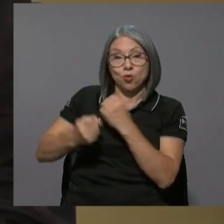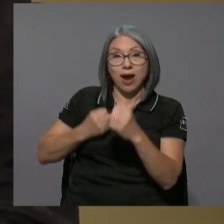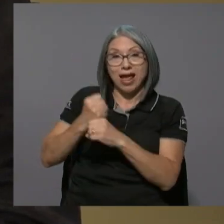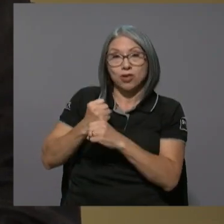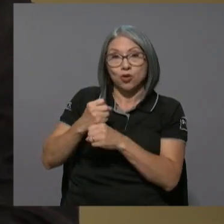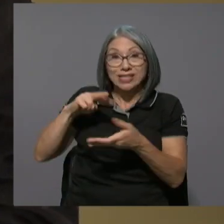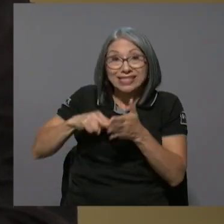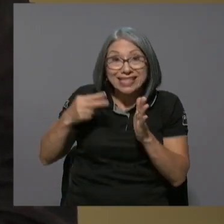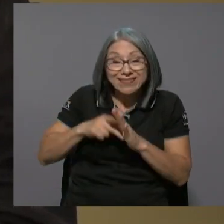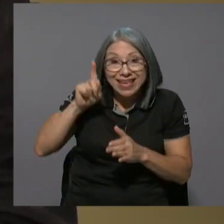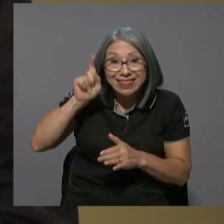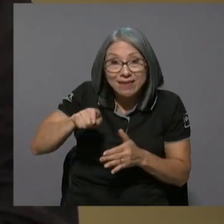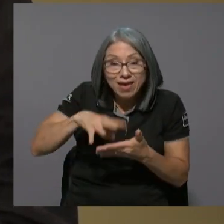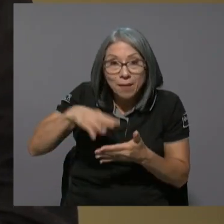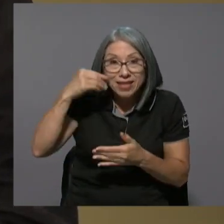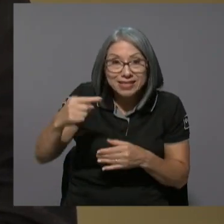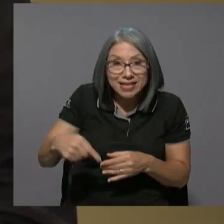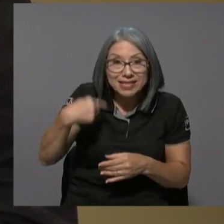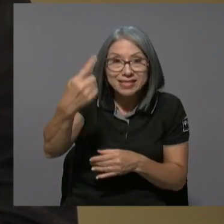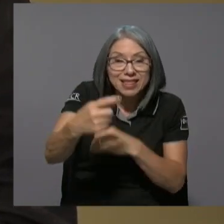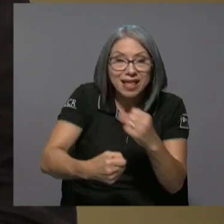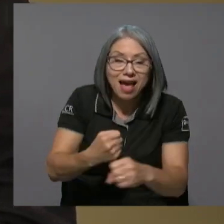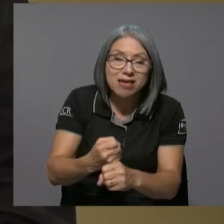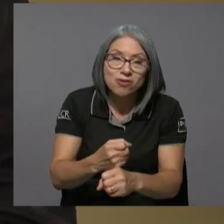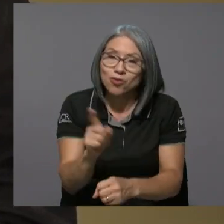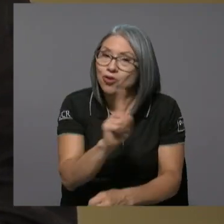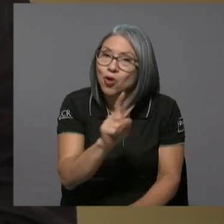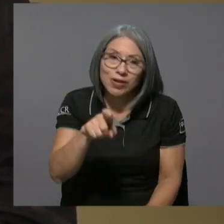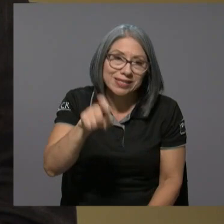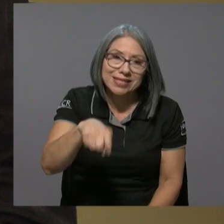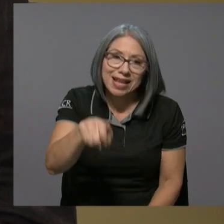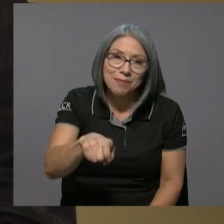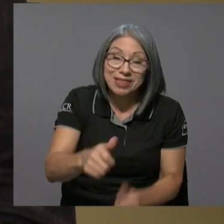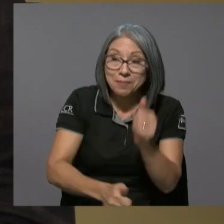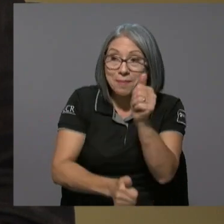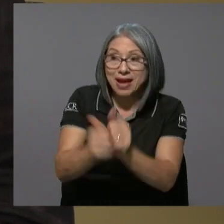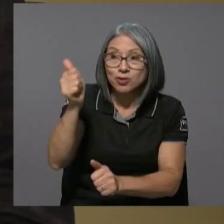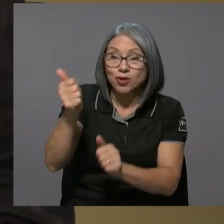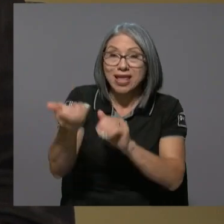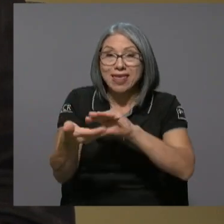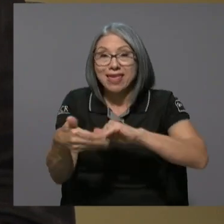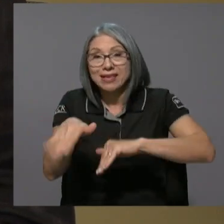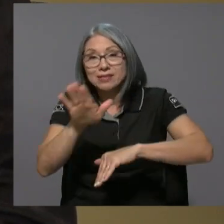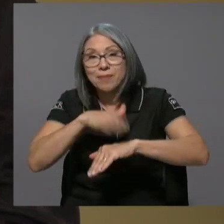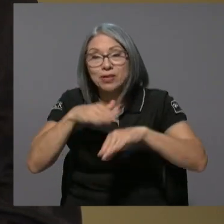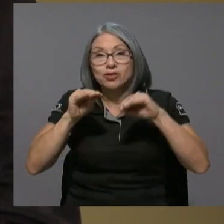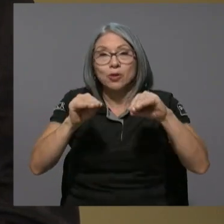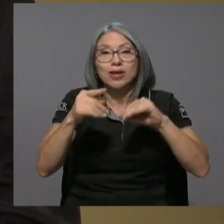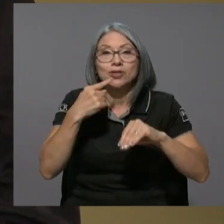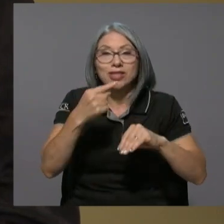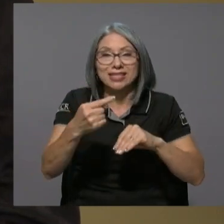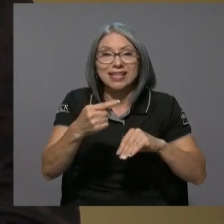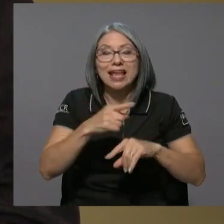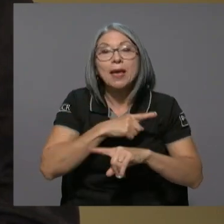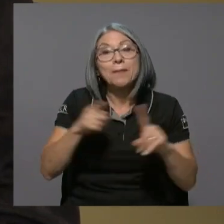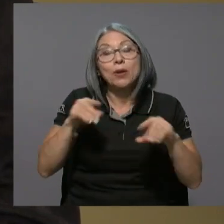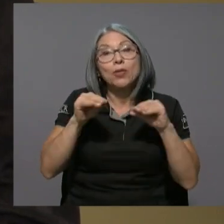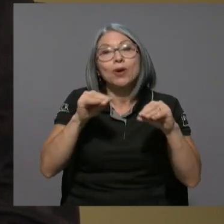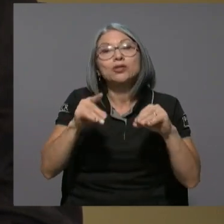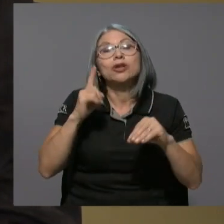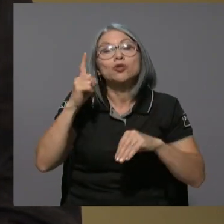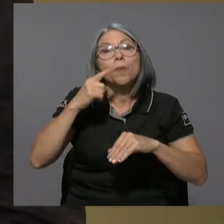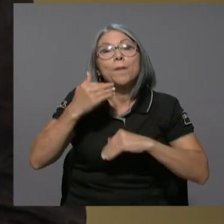Eso es lo que la mayoría de los expertos en educación dicen, ¿verdad? Sino que es un proceso que se va acumulando en el